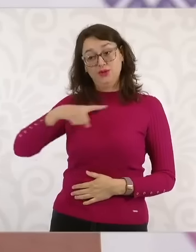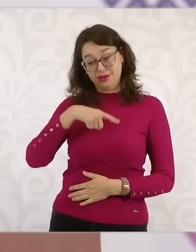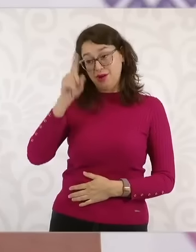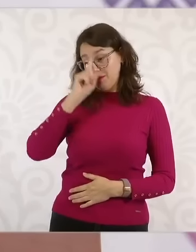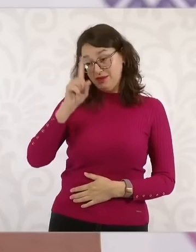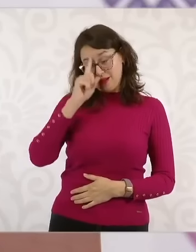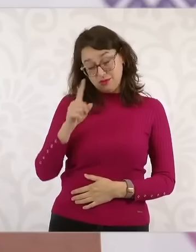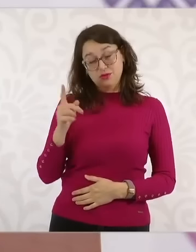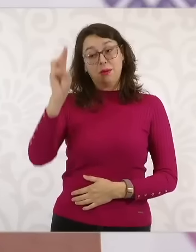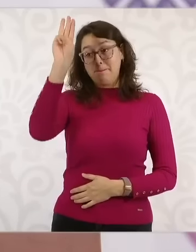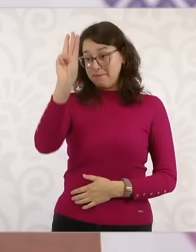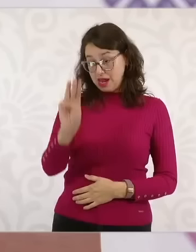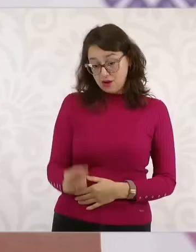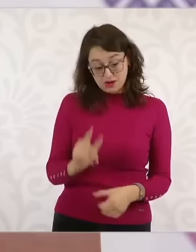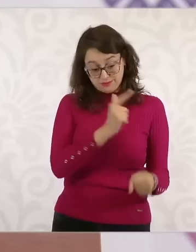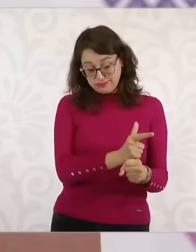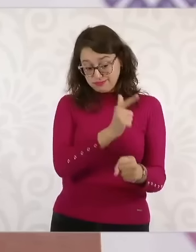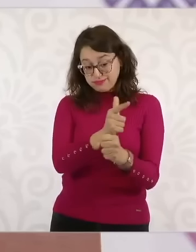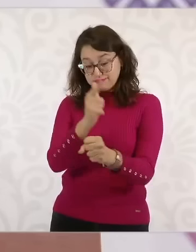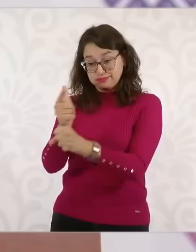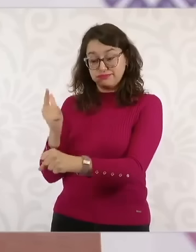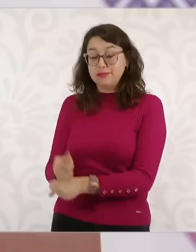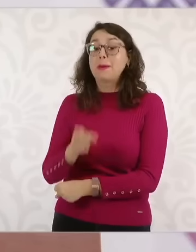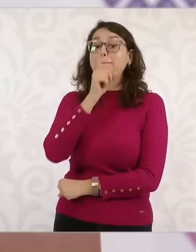miércoles y